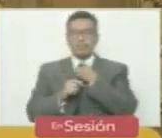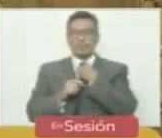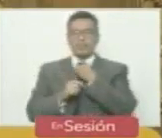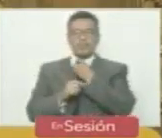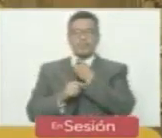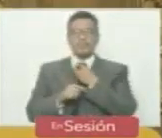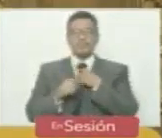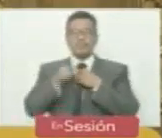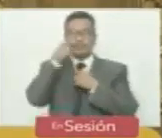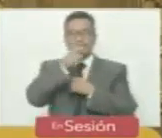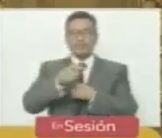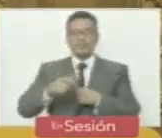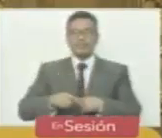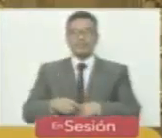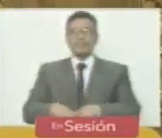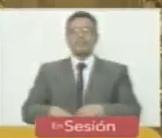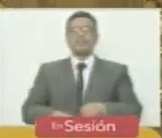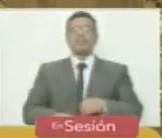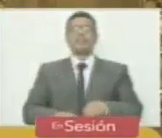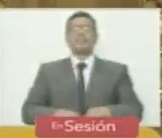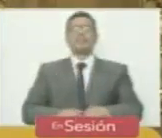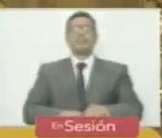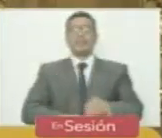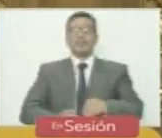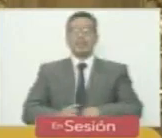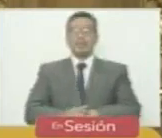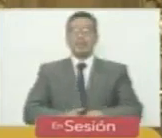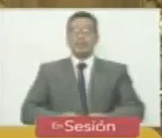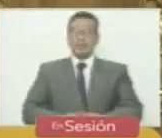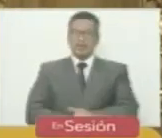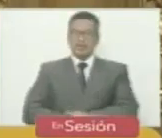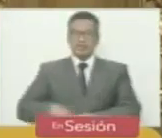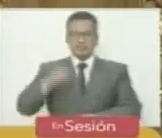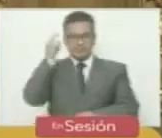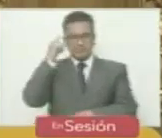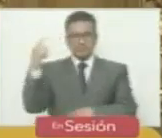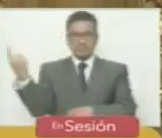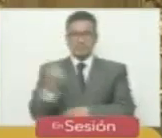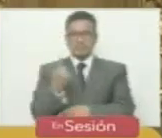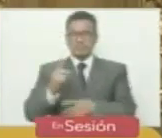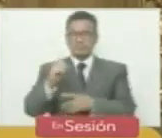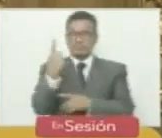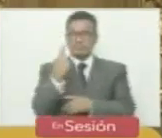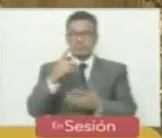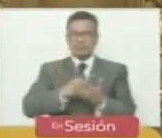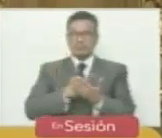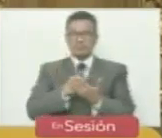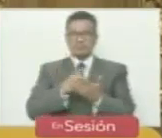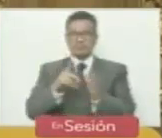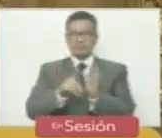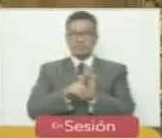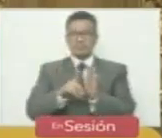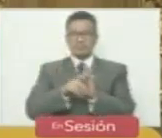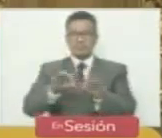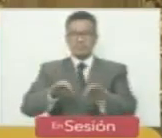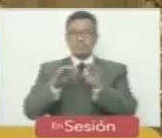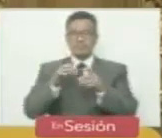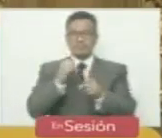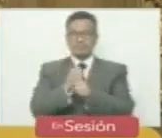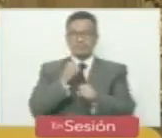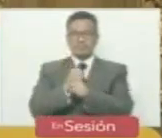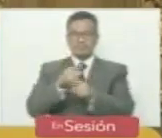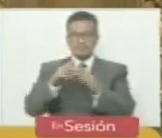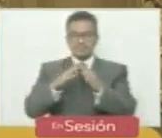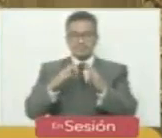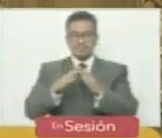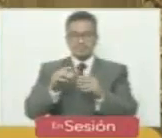Venezuela. Hoy estamos acá para traer a esta Cámara en primera discusión la Ley Especial de Trabajadoras y